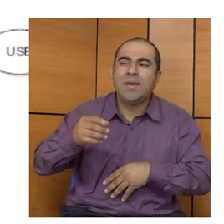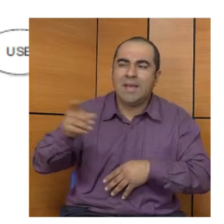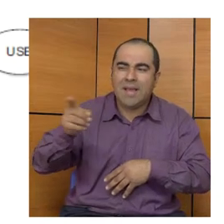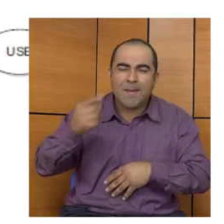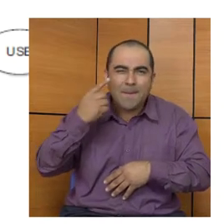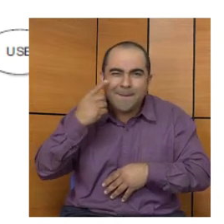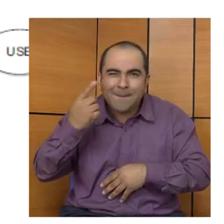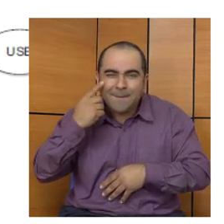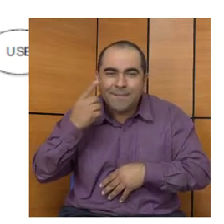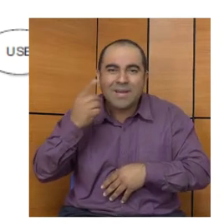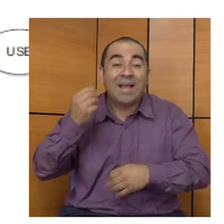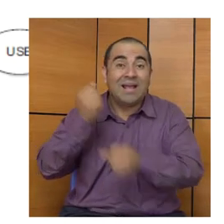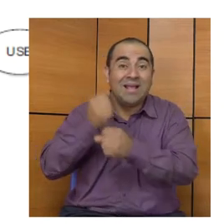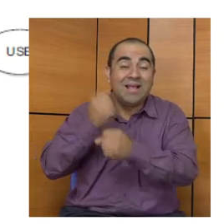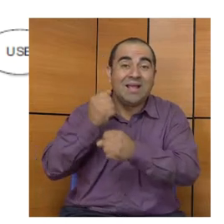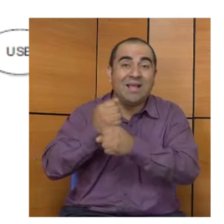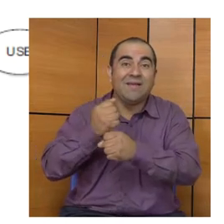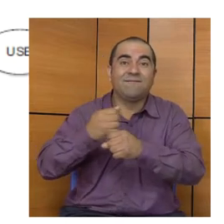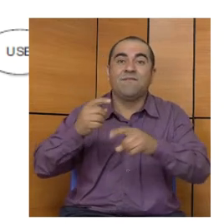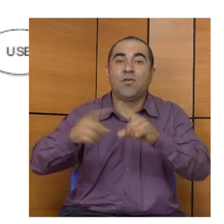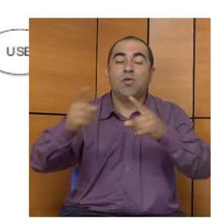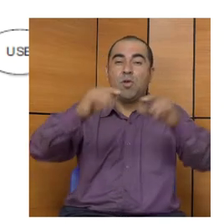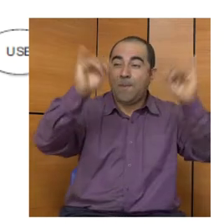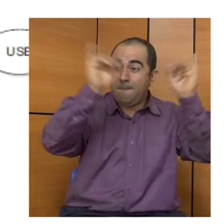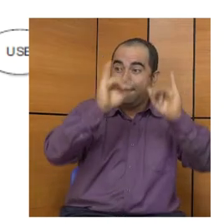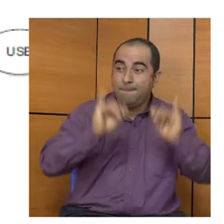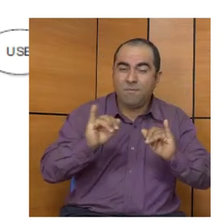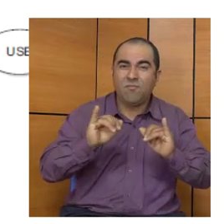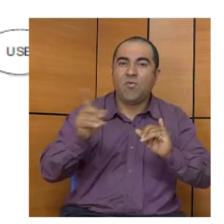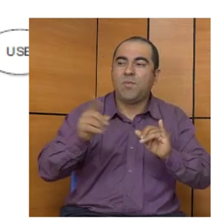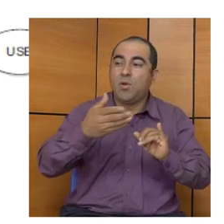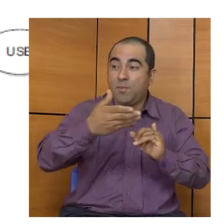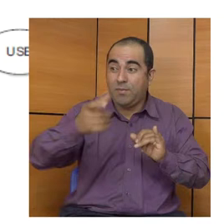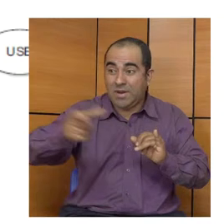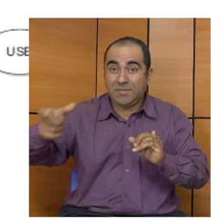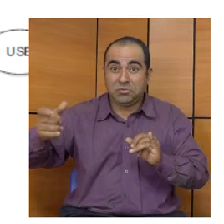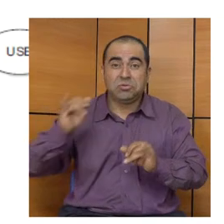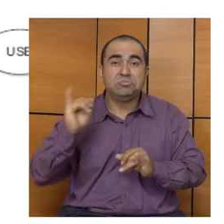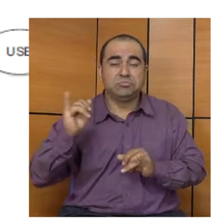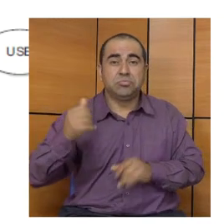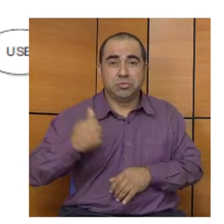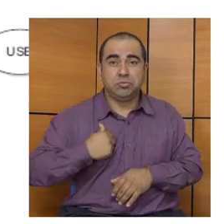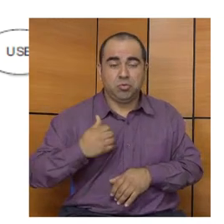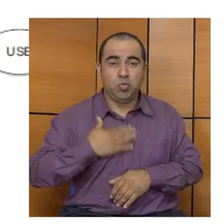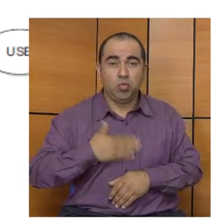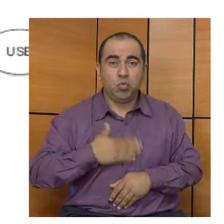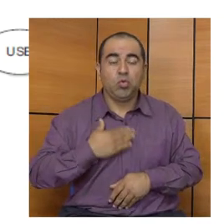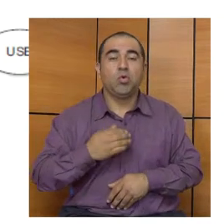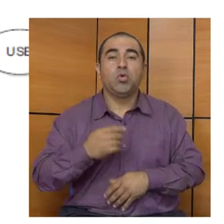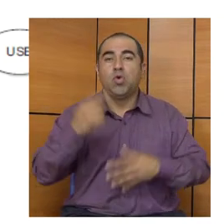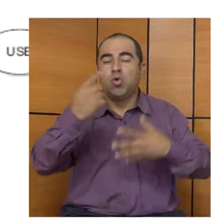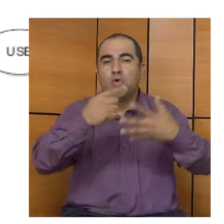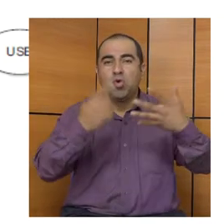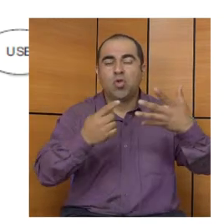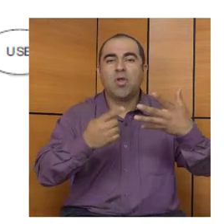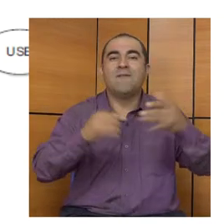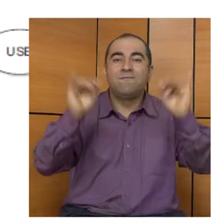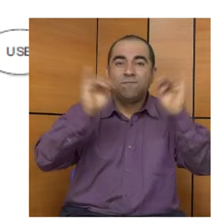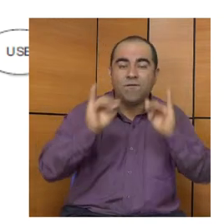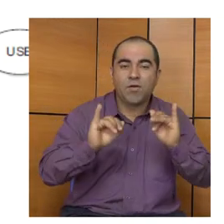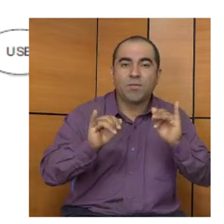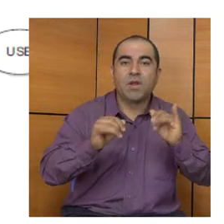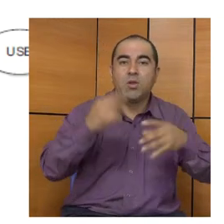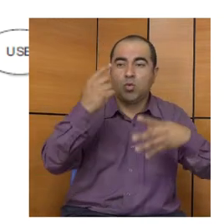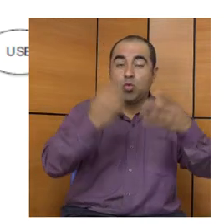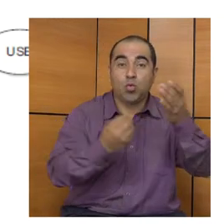trabajo, nos basamos en modelos de aceptación de tecnologías clásicos como el modelo TAM, y lo que